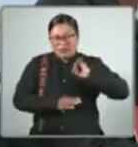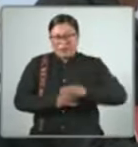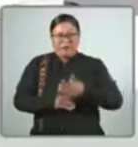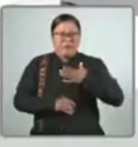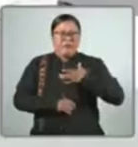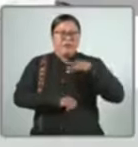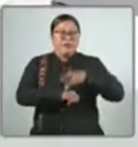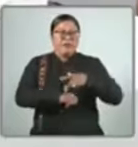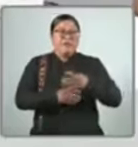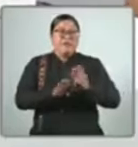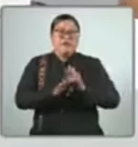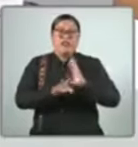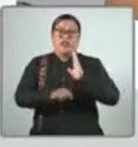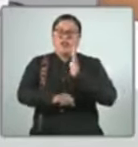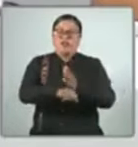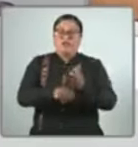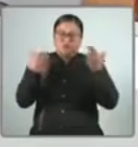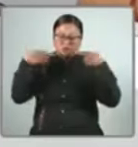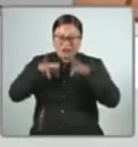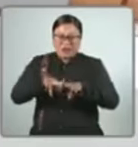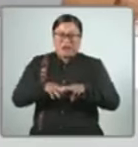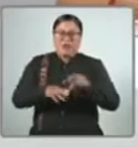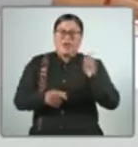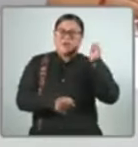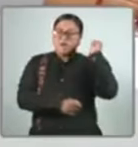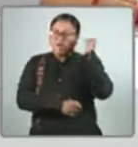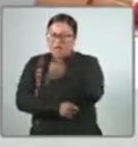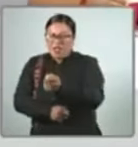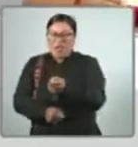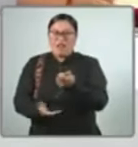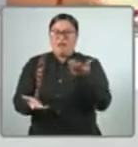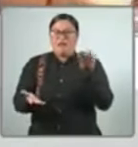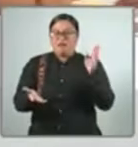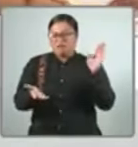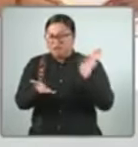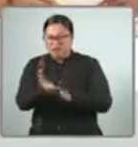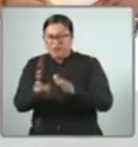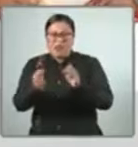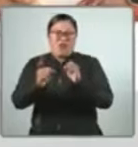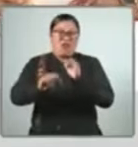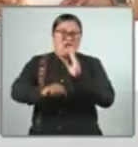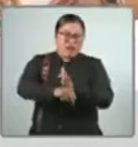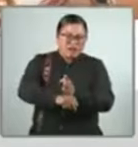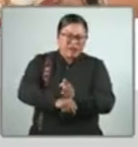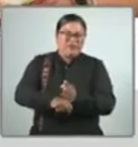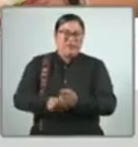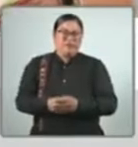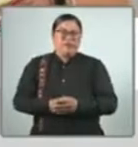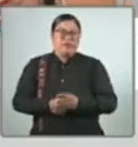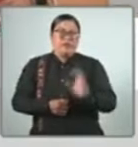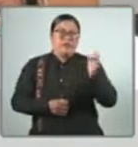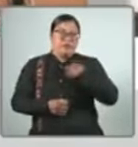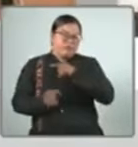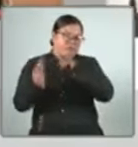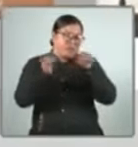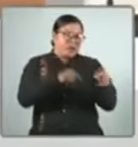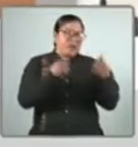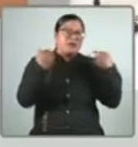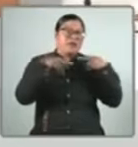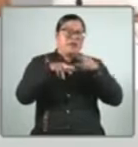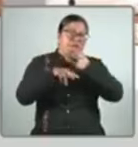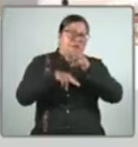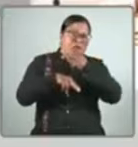el reglazo en la mano, el borradorzazo, el que llegaba yo castigado, y cuando llegaba yo a mi casa y me quejaba con mi